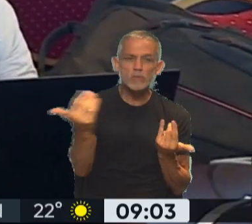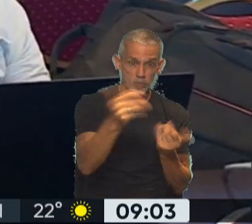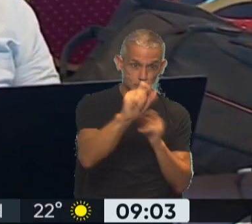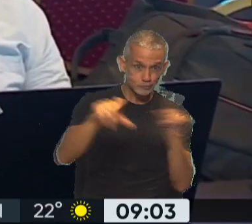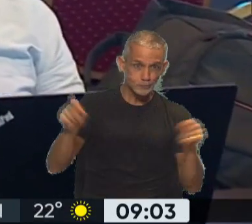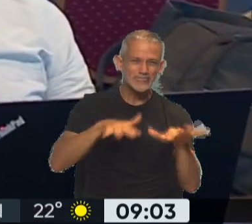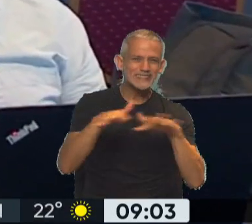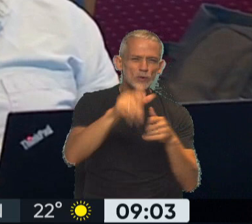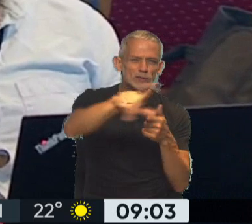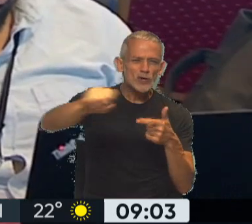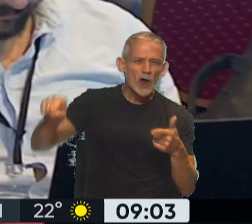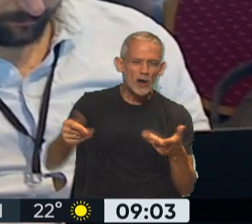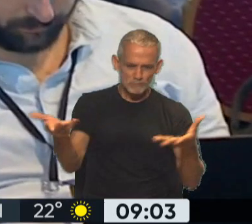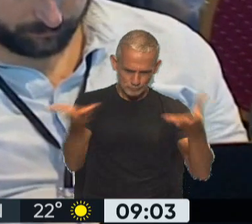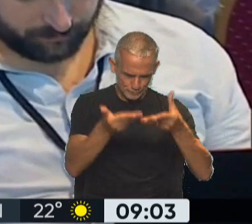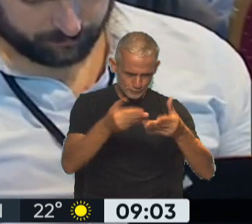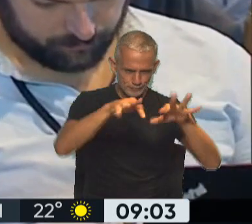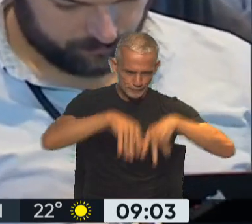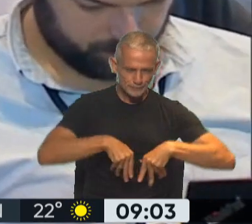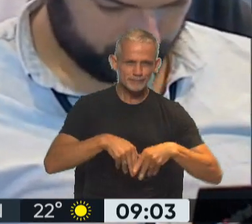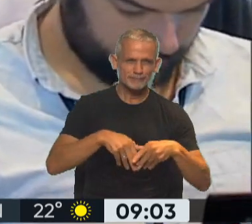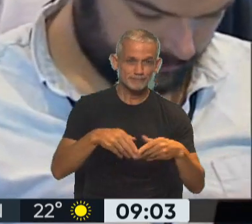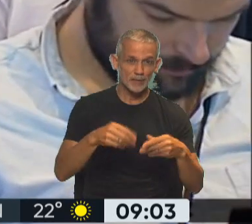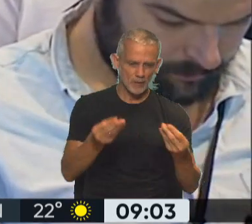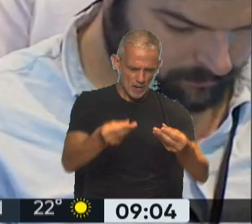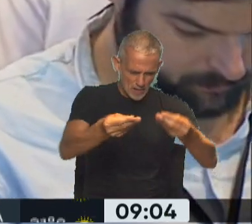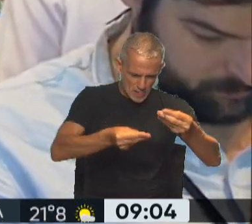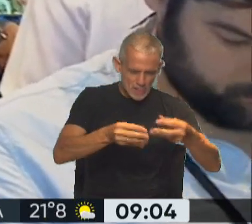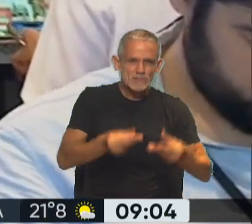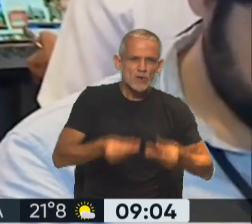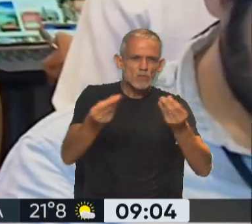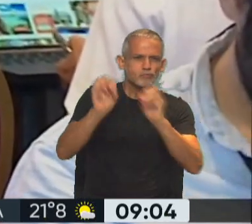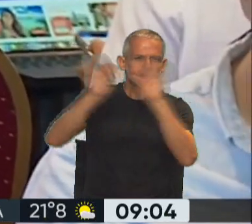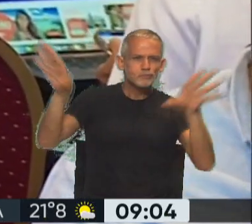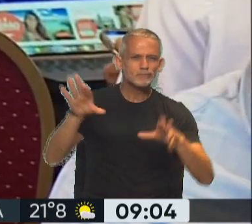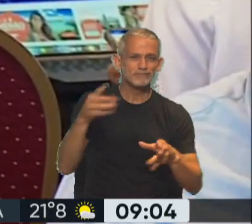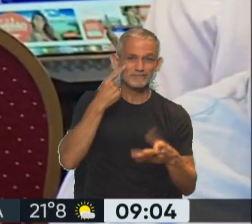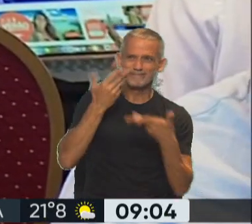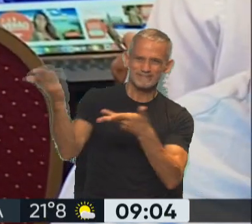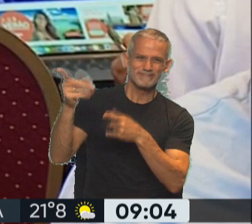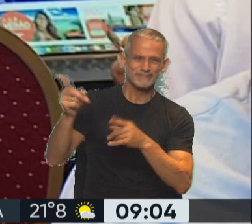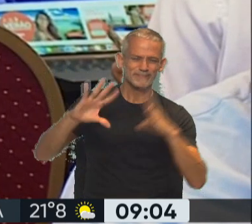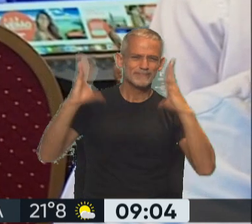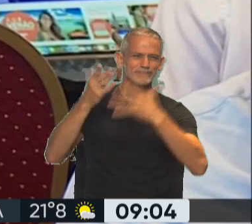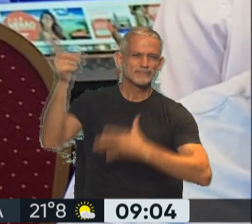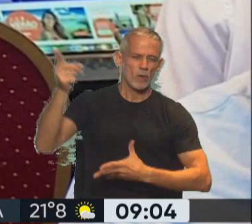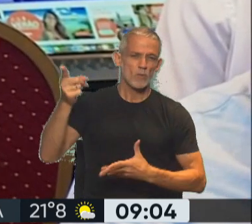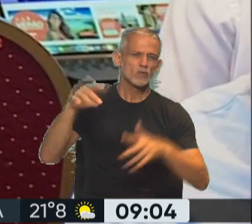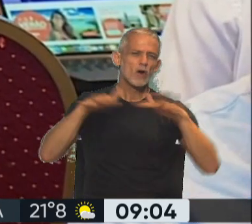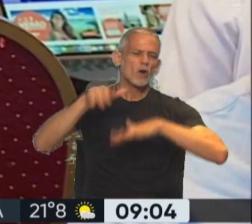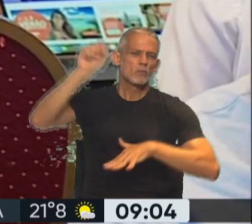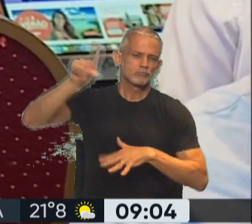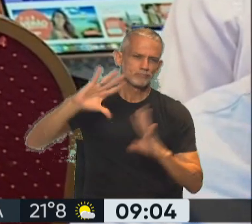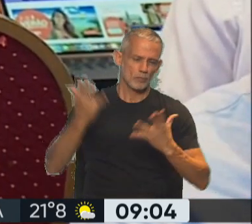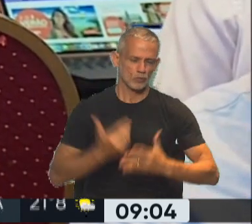la situación de estos países de latinoamérica del Caribe para luego poder llevar estas realidades a los diferentes contextos que se